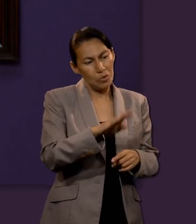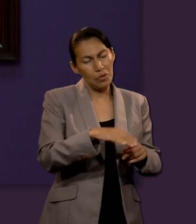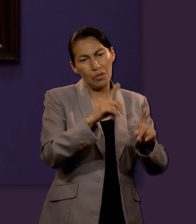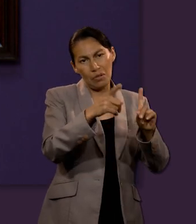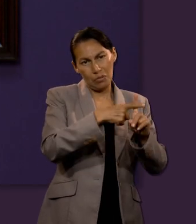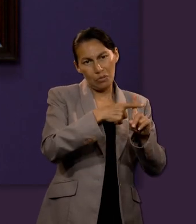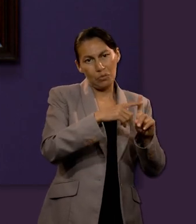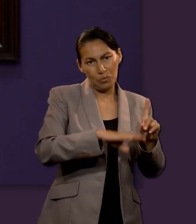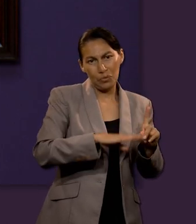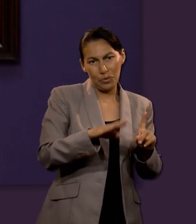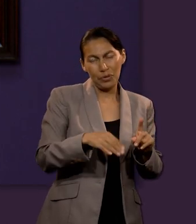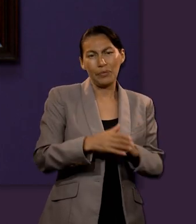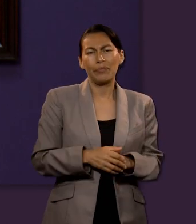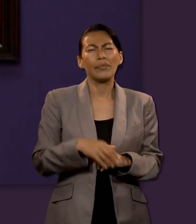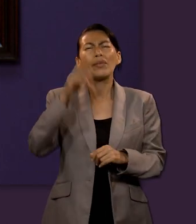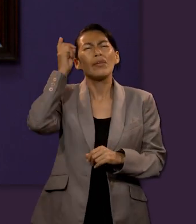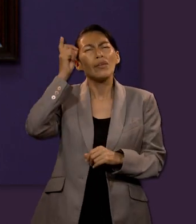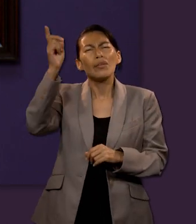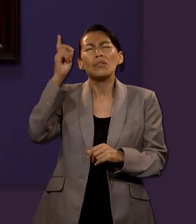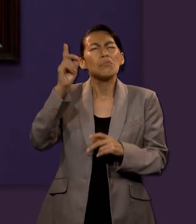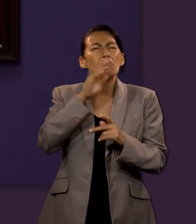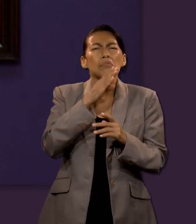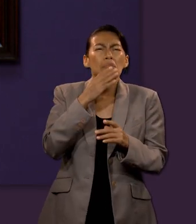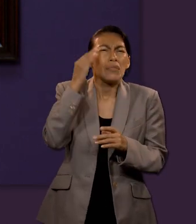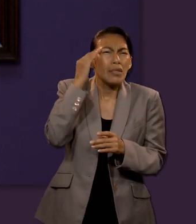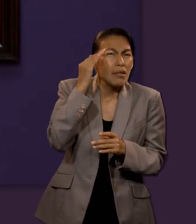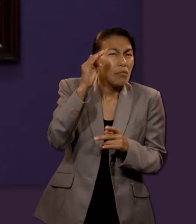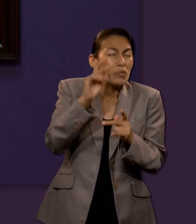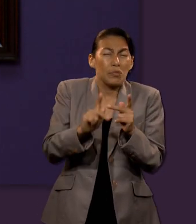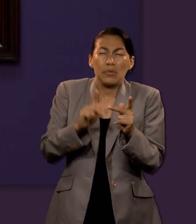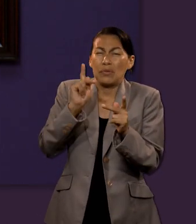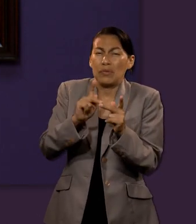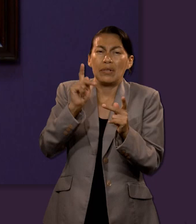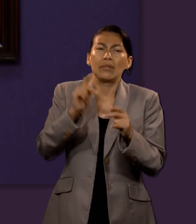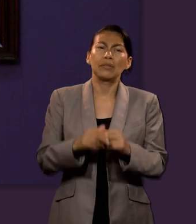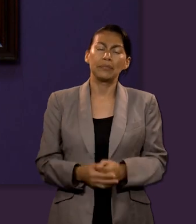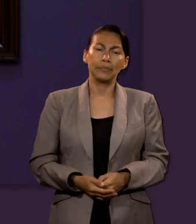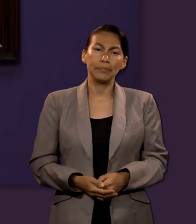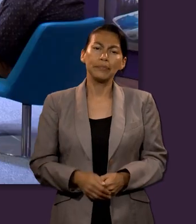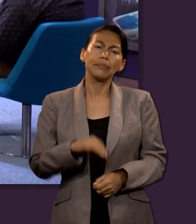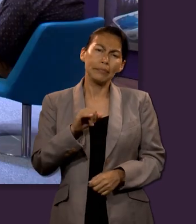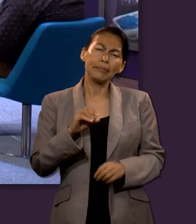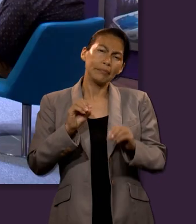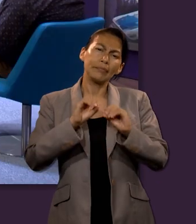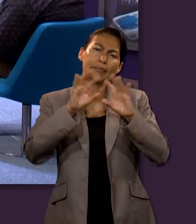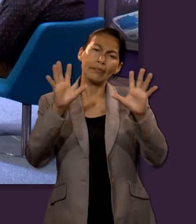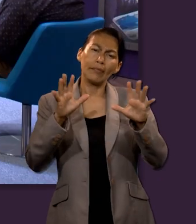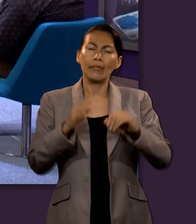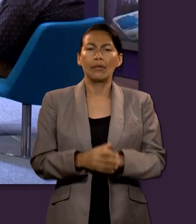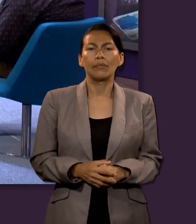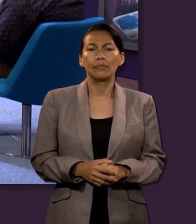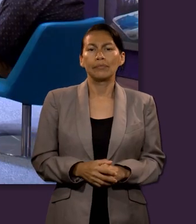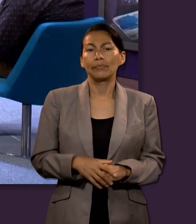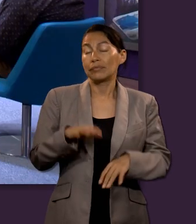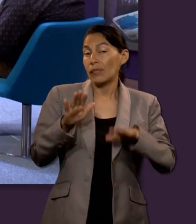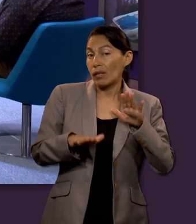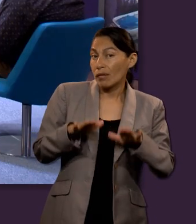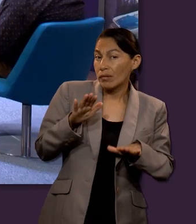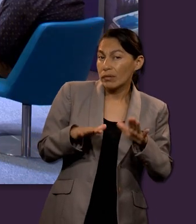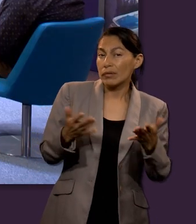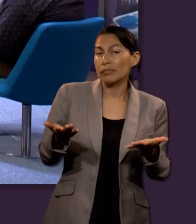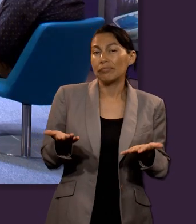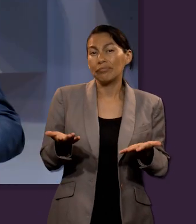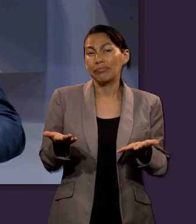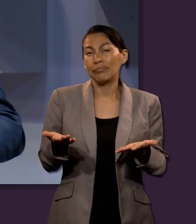entonces fuera el tiempo de jesús de dios en el momento adecuado en el que sucedieron las cosas entonces podemos ver que si es el tiempo